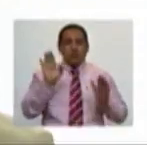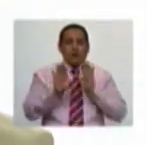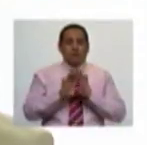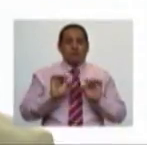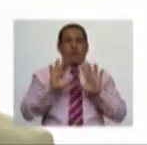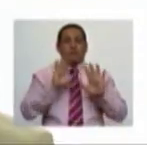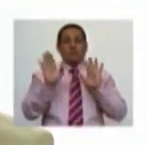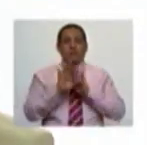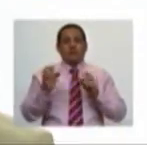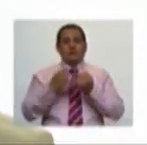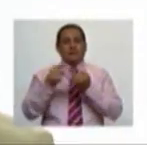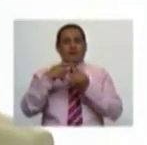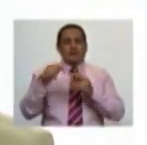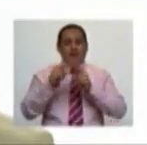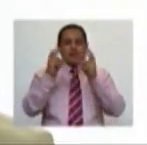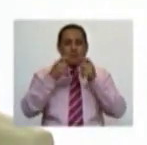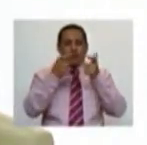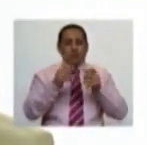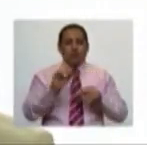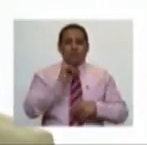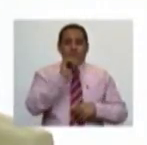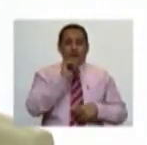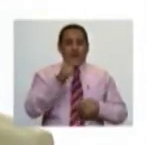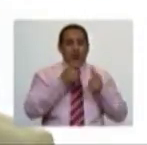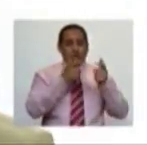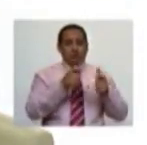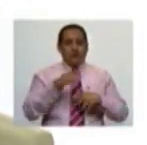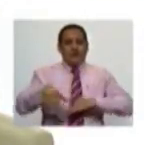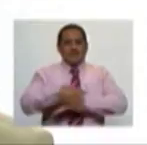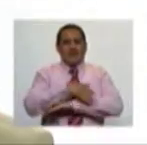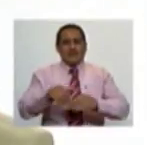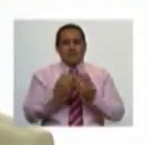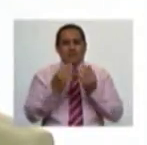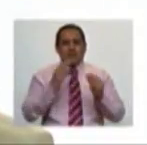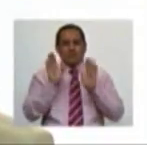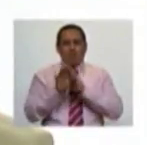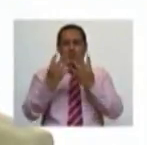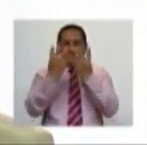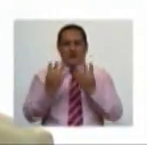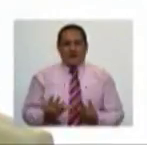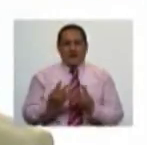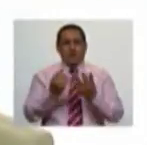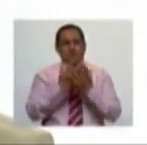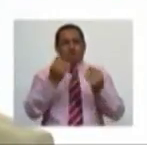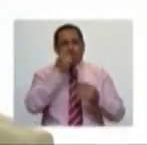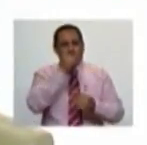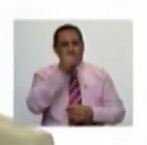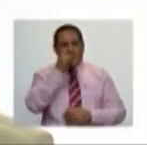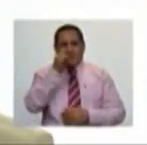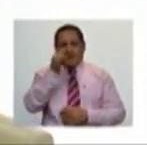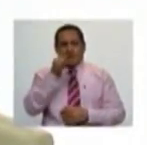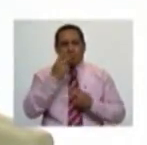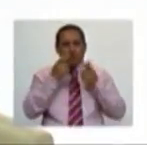ejemplo ahora por temas de seguridad ciudadana o tal vez de inseguridad ciudadana. Las calles se han llenado un poco, ¿no?, de rejas y de cámaras